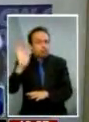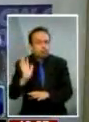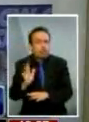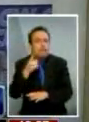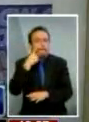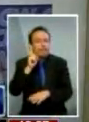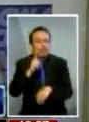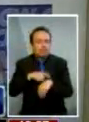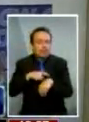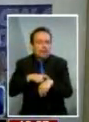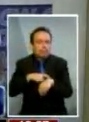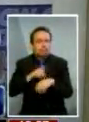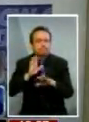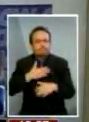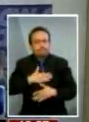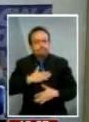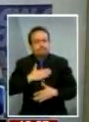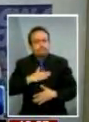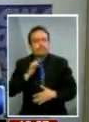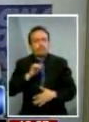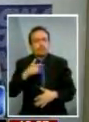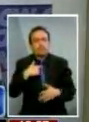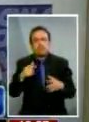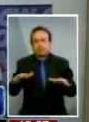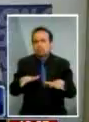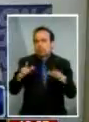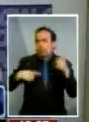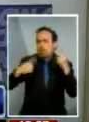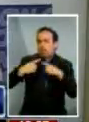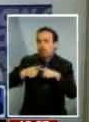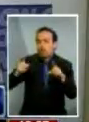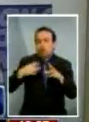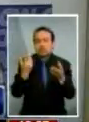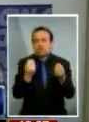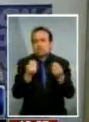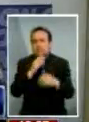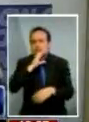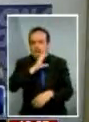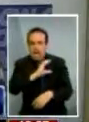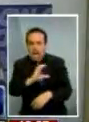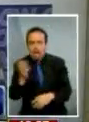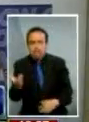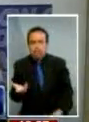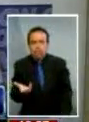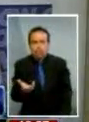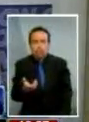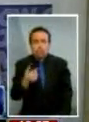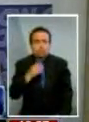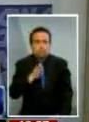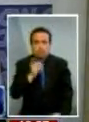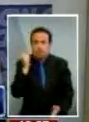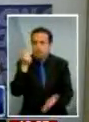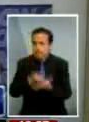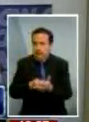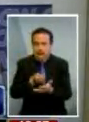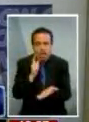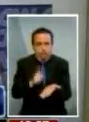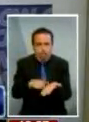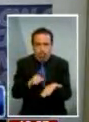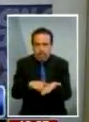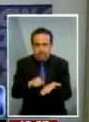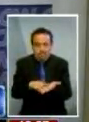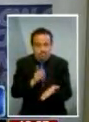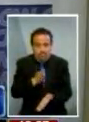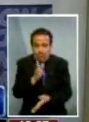darnos el tiempo de hacer otras cosas. Nosotros en este momento también tenemos que ver lo que pasa con el campo, tenemos que seguir pagando contribuciones, tenemos que